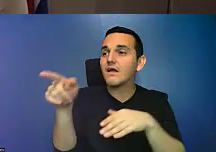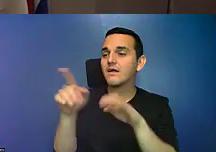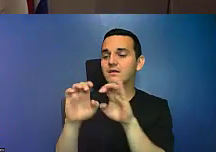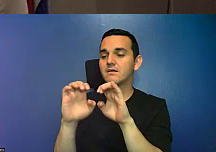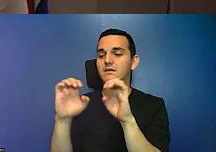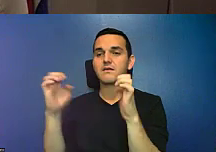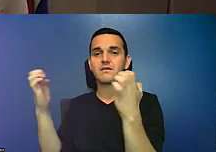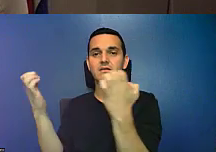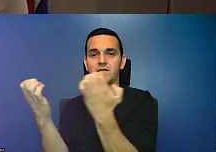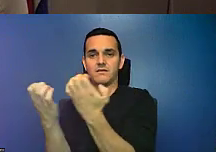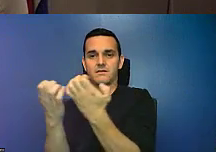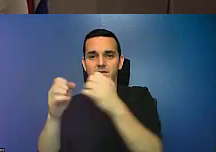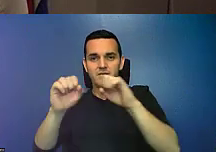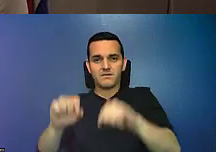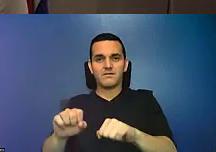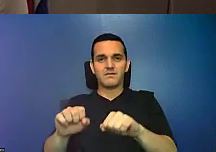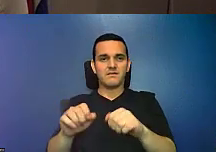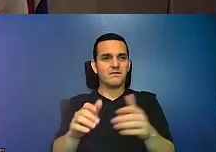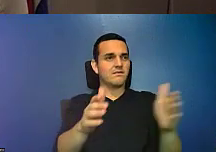puede hacer